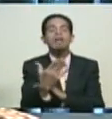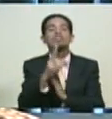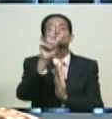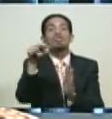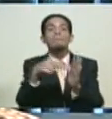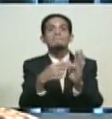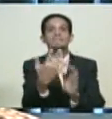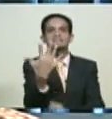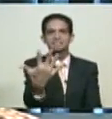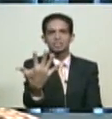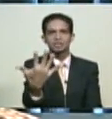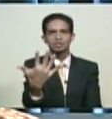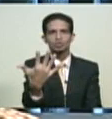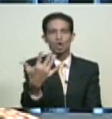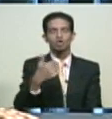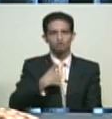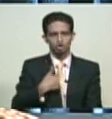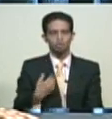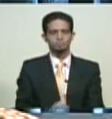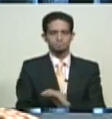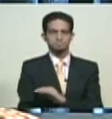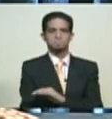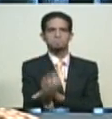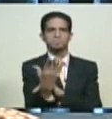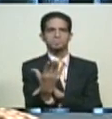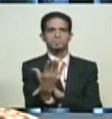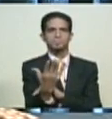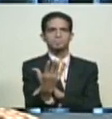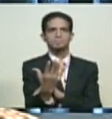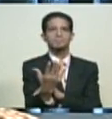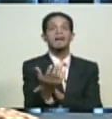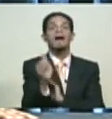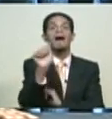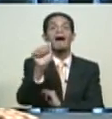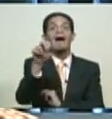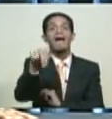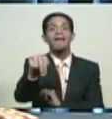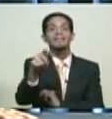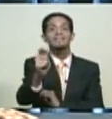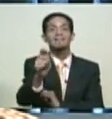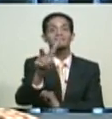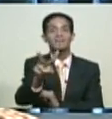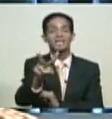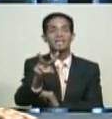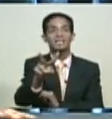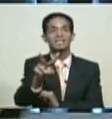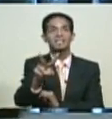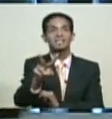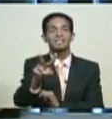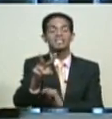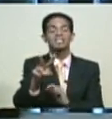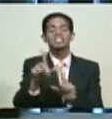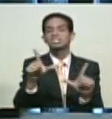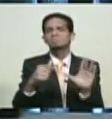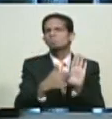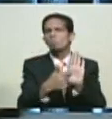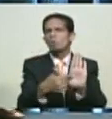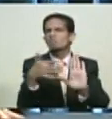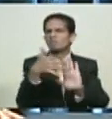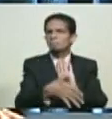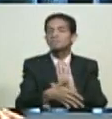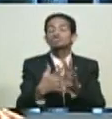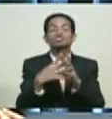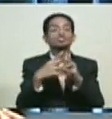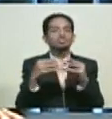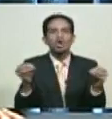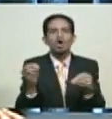tocó fundar a ntv para comenzar a transmitir en vivo y directo todo lo que acontecía en la asamblea nacional de